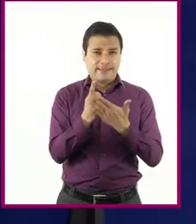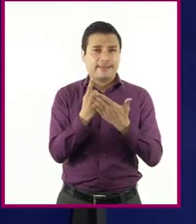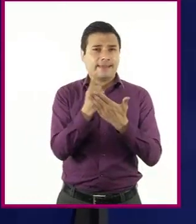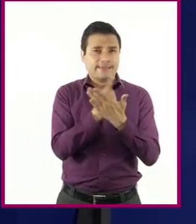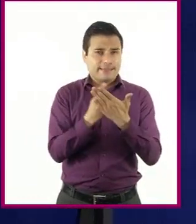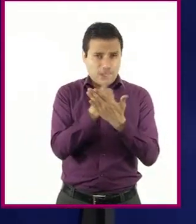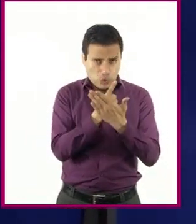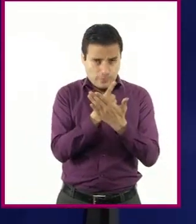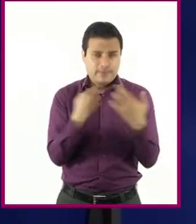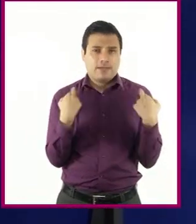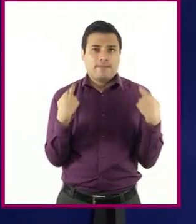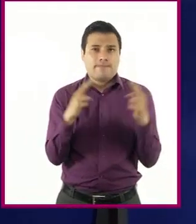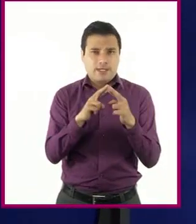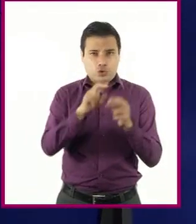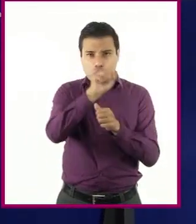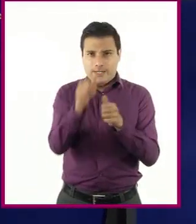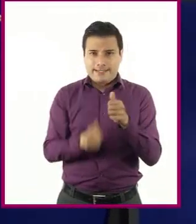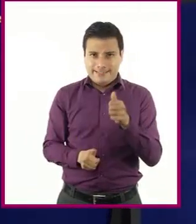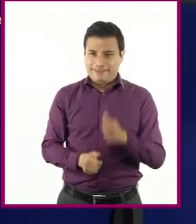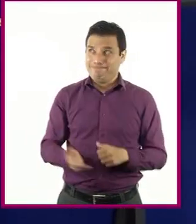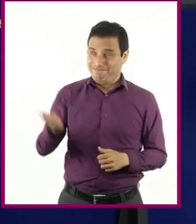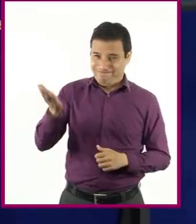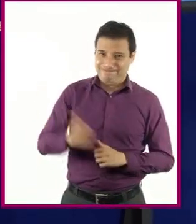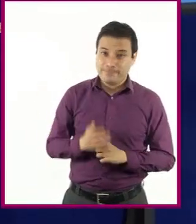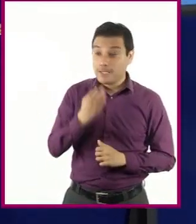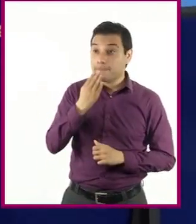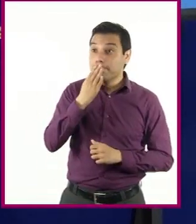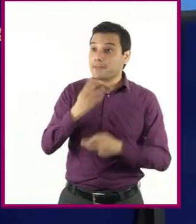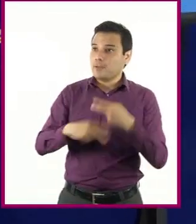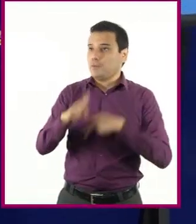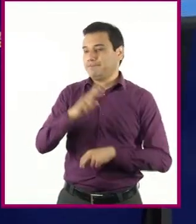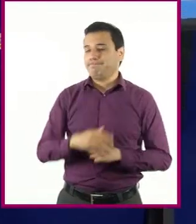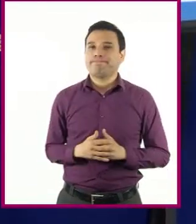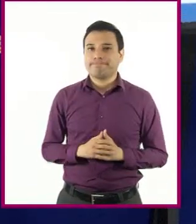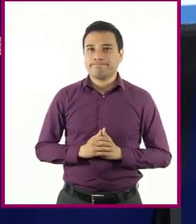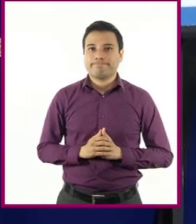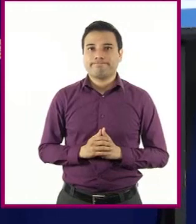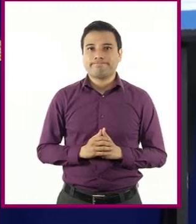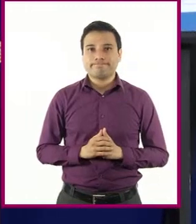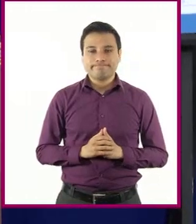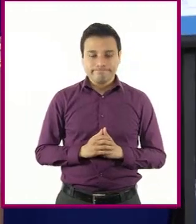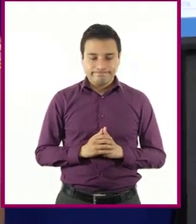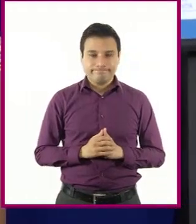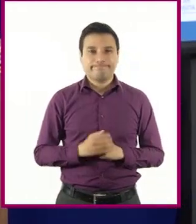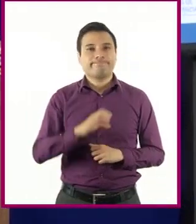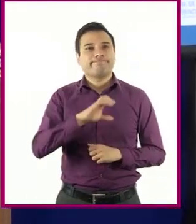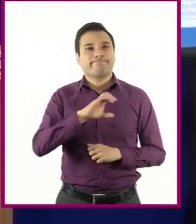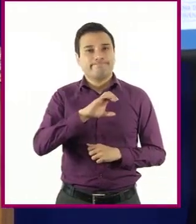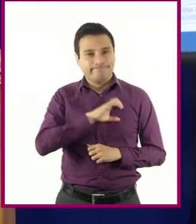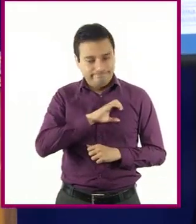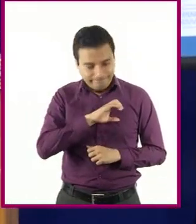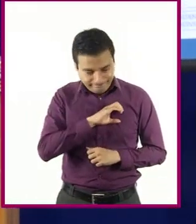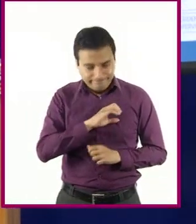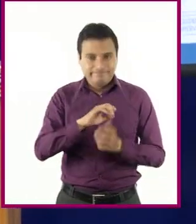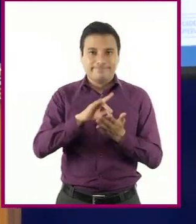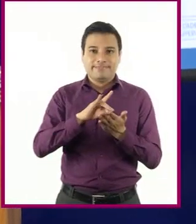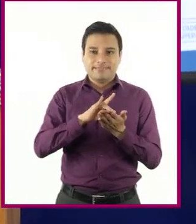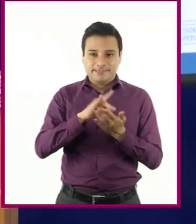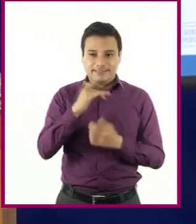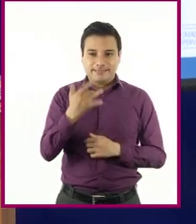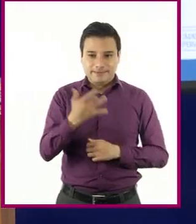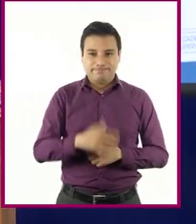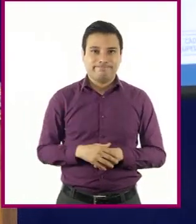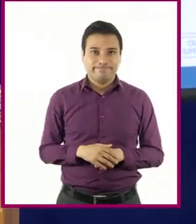el profesor David Cepeda. Bienvenido, David. Estimada Elena, muchas gracias. Es un gusto